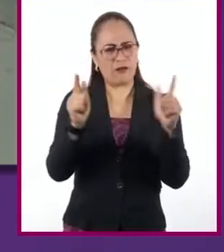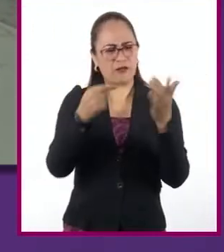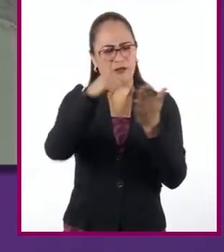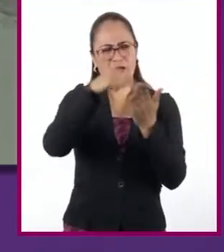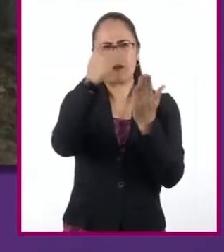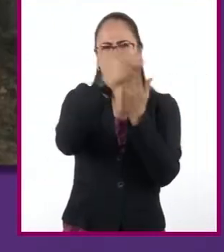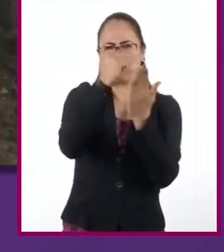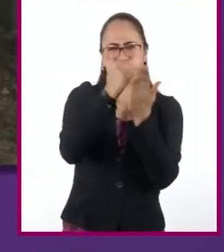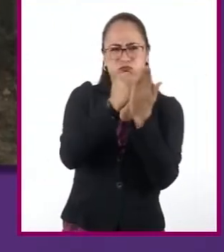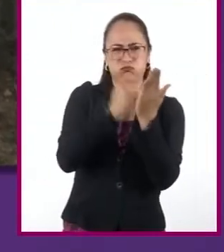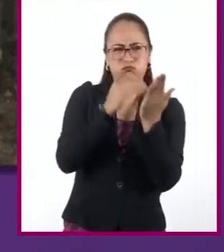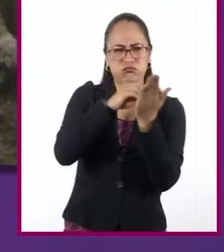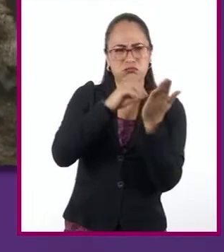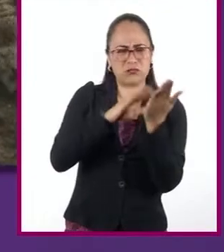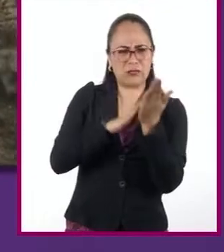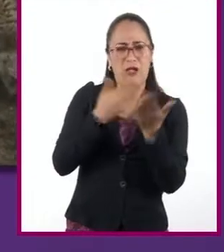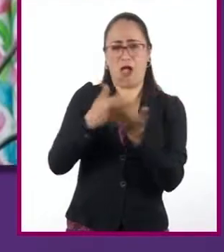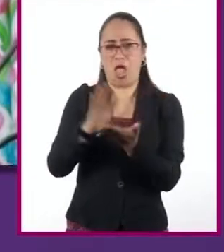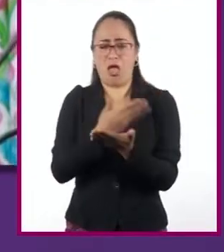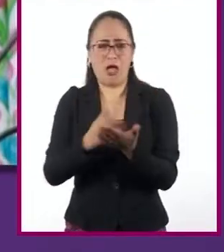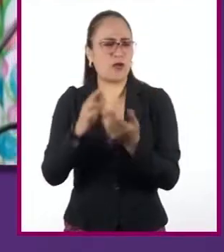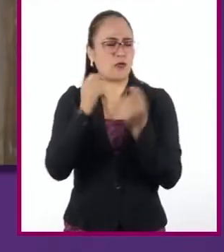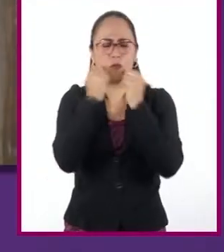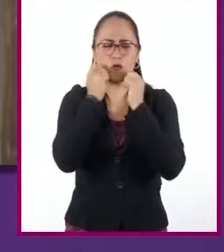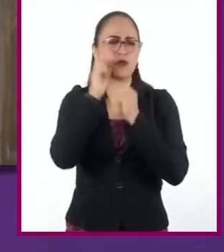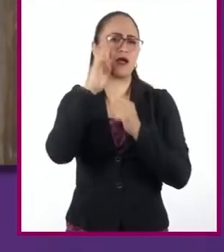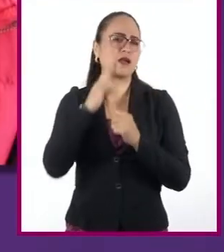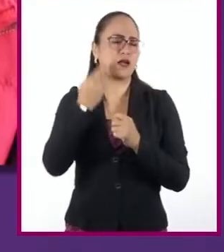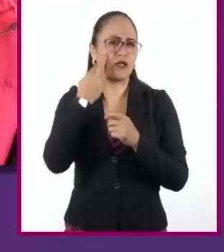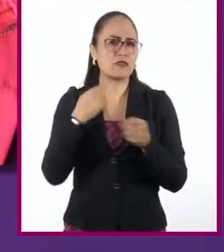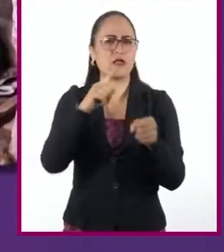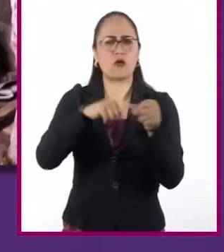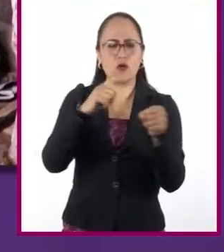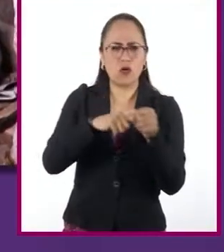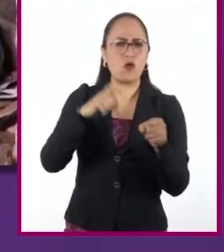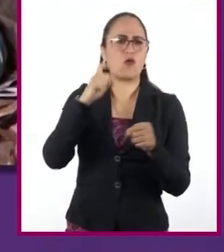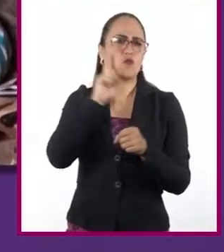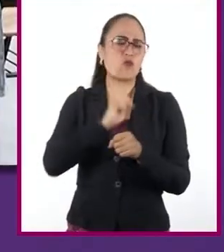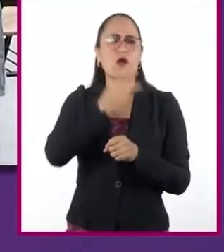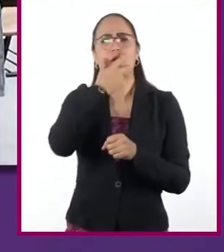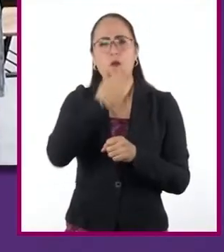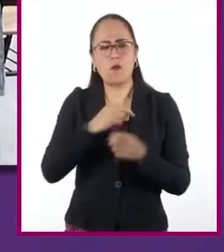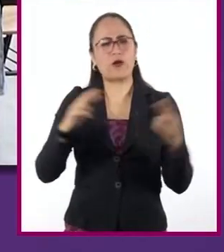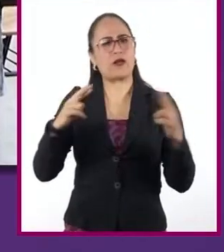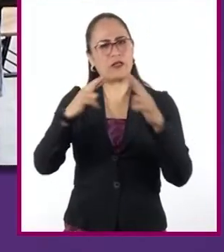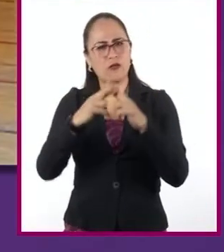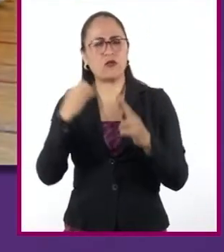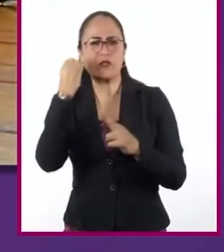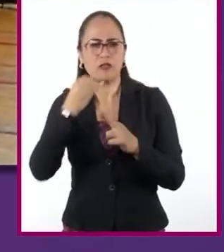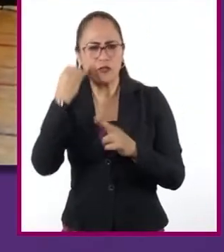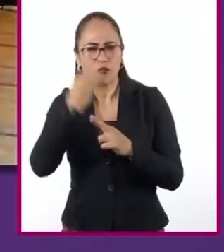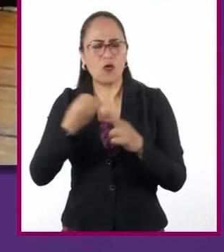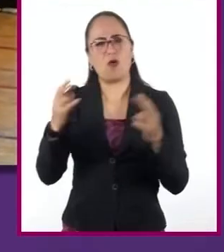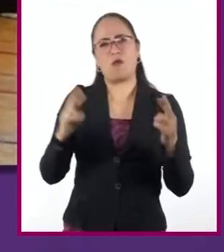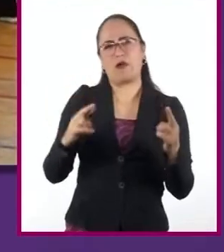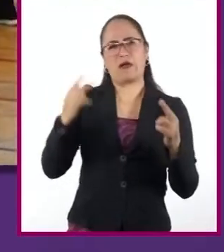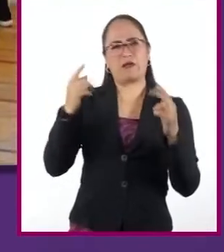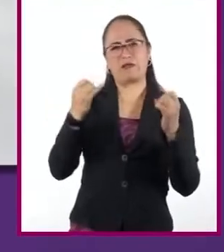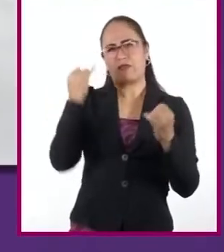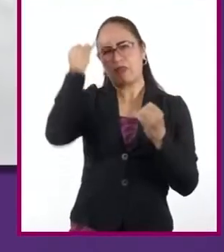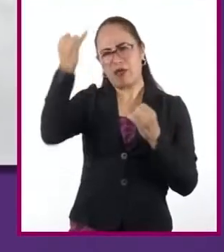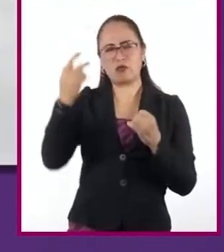esta declaración sin distinción alguna de raza, color, sexo, idioma, religión, opinión política o de cualquier otra